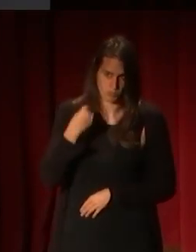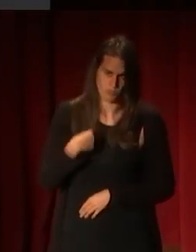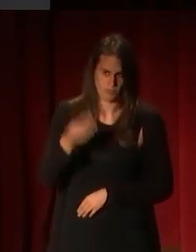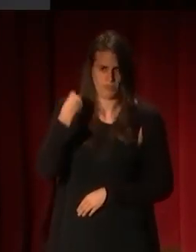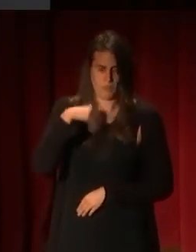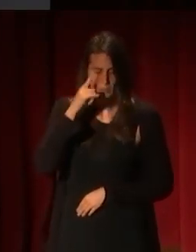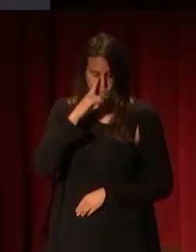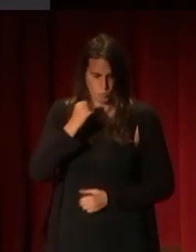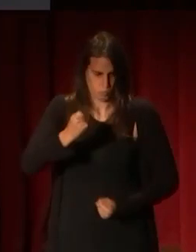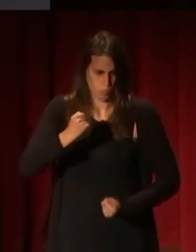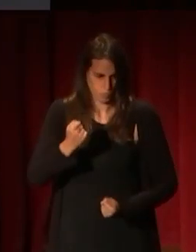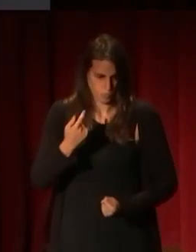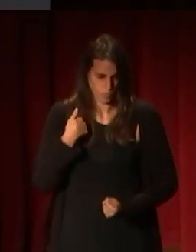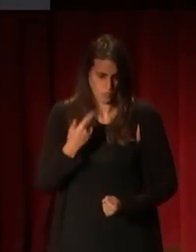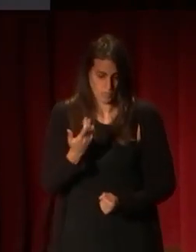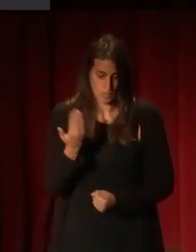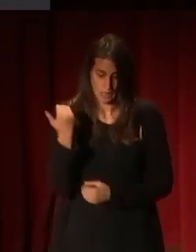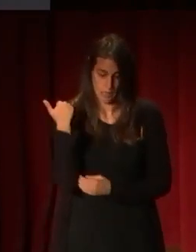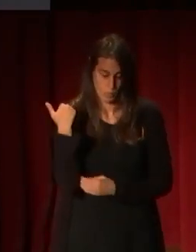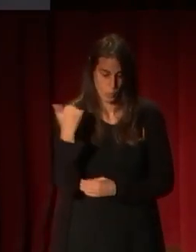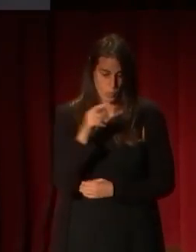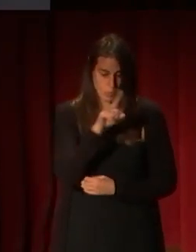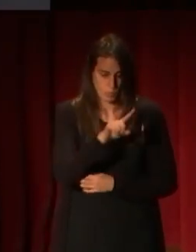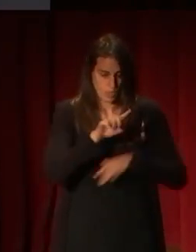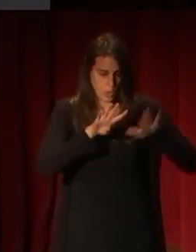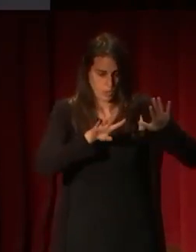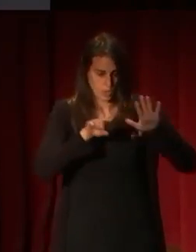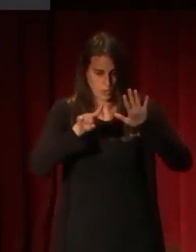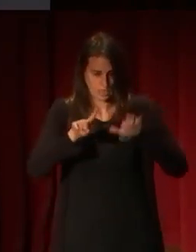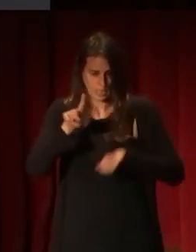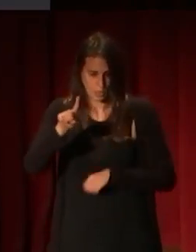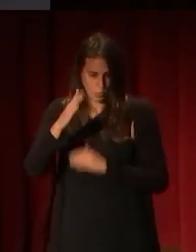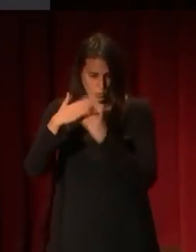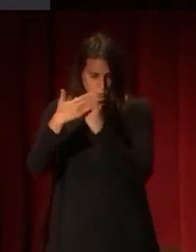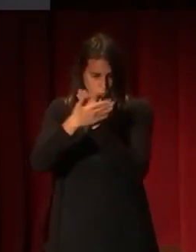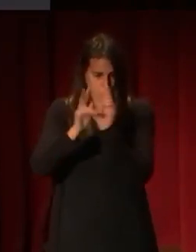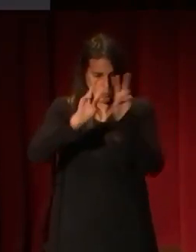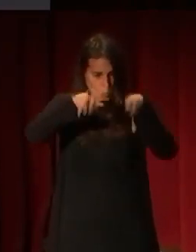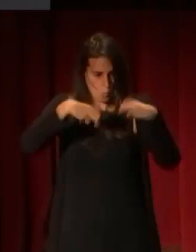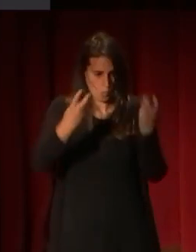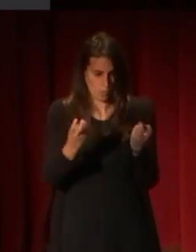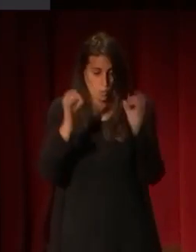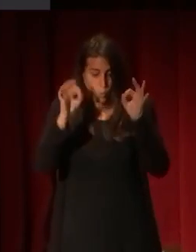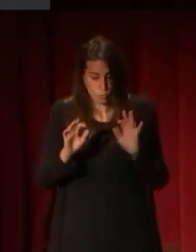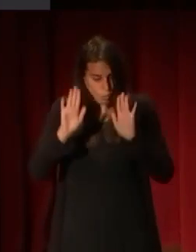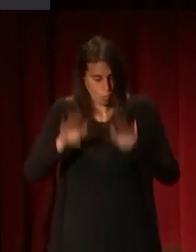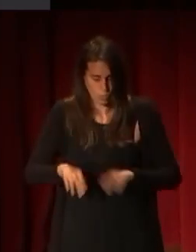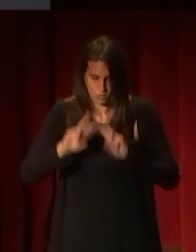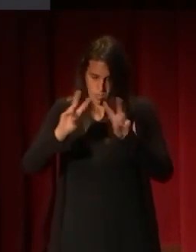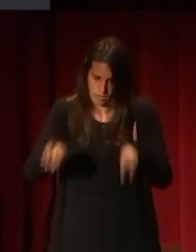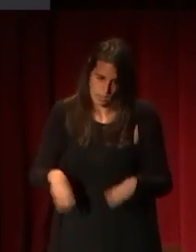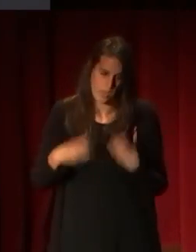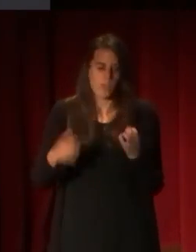de la plaza mayor en realidad son de antes de ayer son de 1961 y son parte de esa última reforma